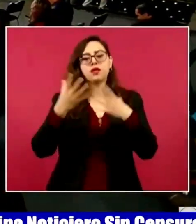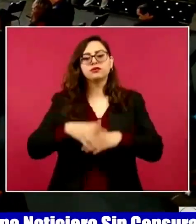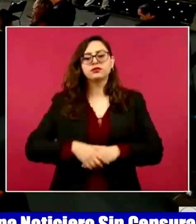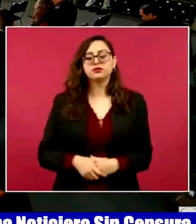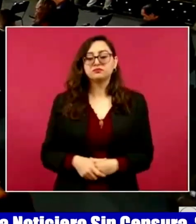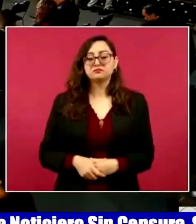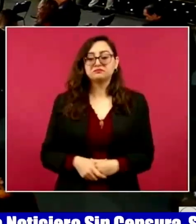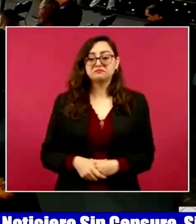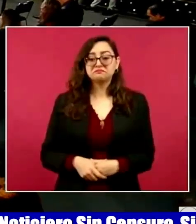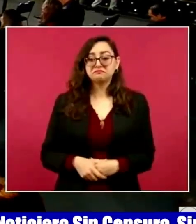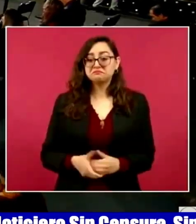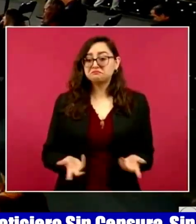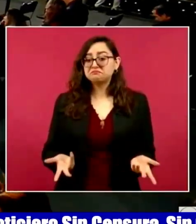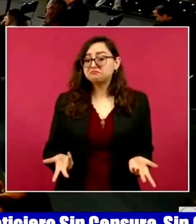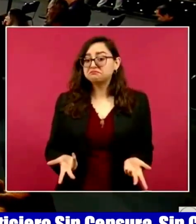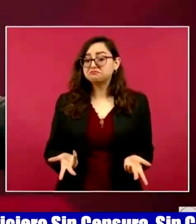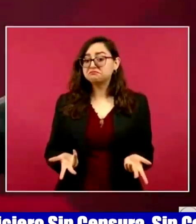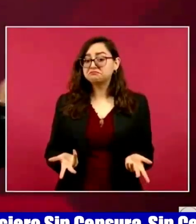y van a ver